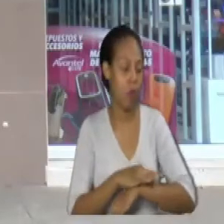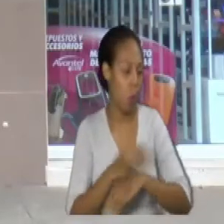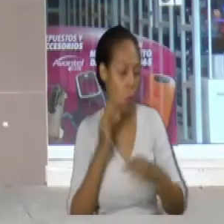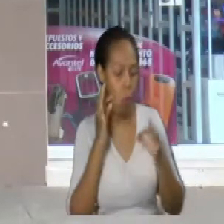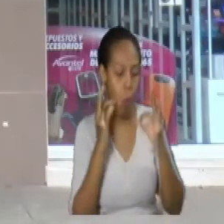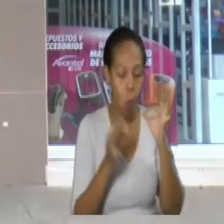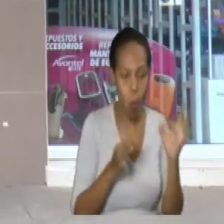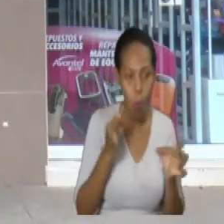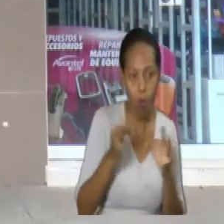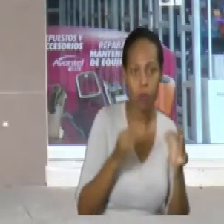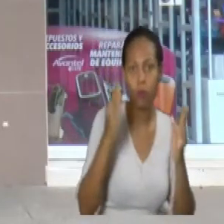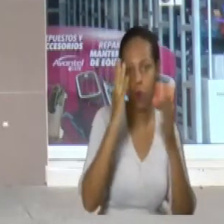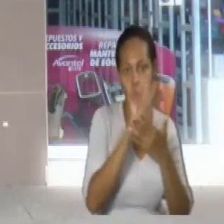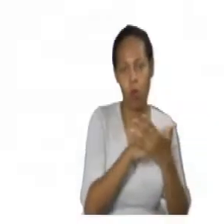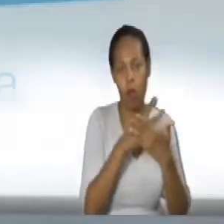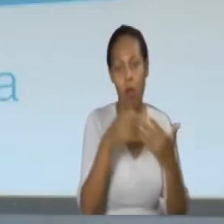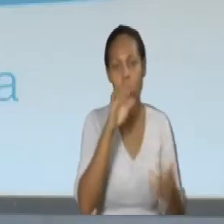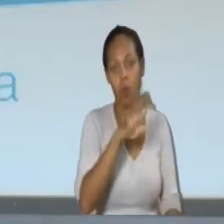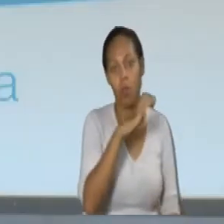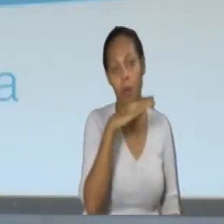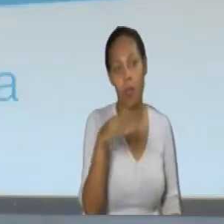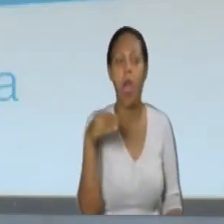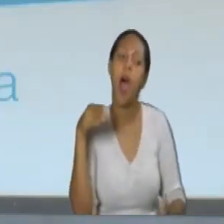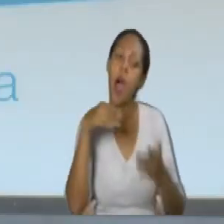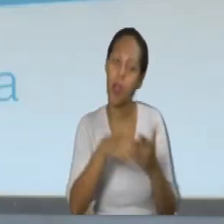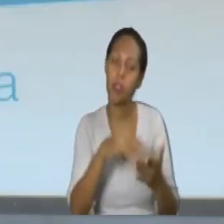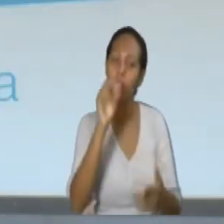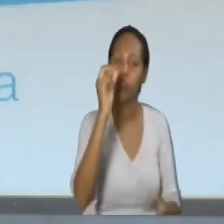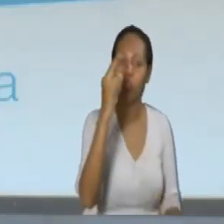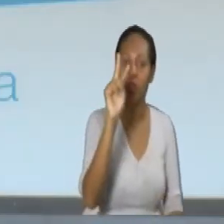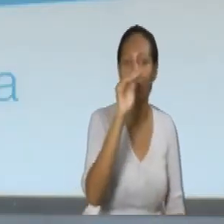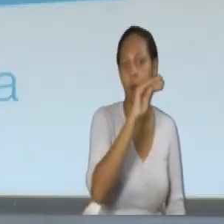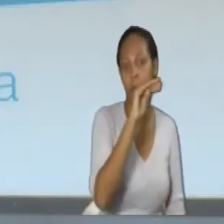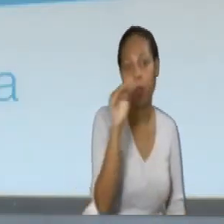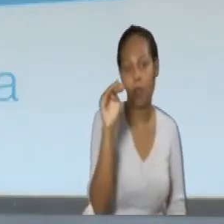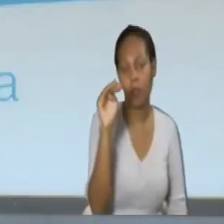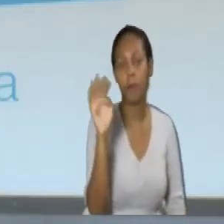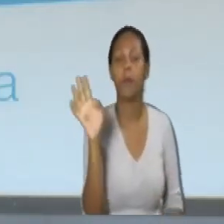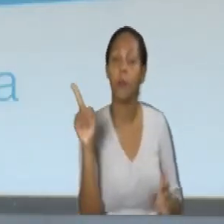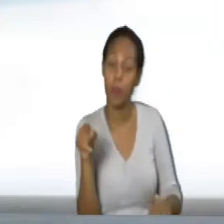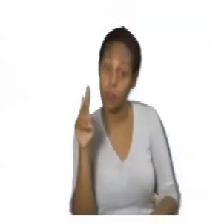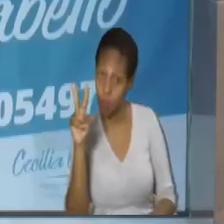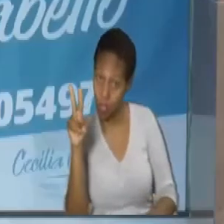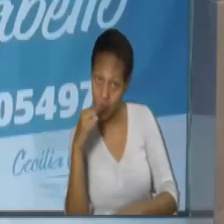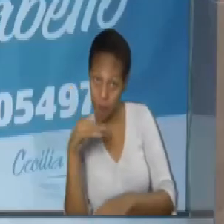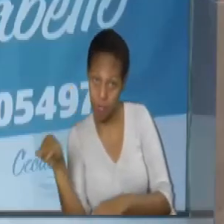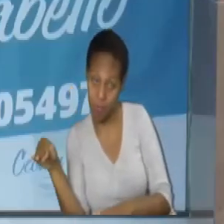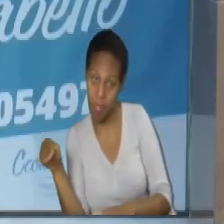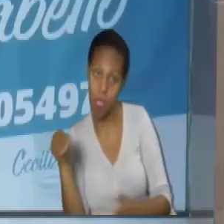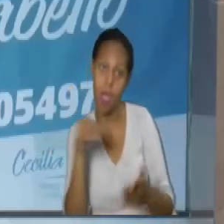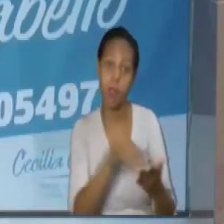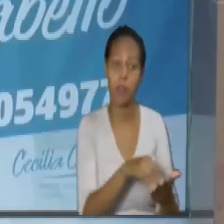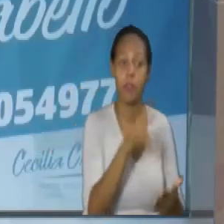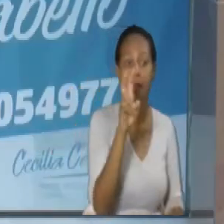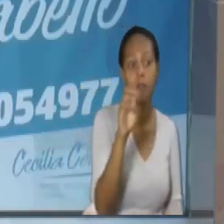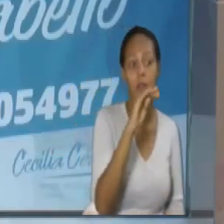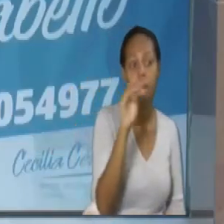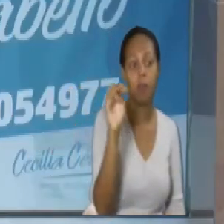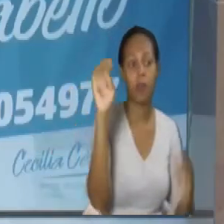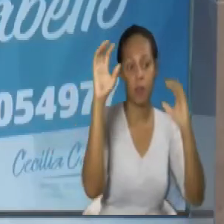de 9:30 de la mañana a 12:30 del día, de 2:30 de la tarde a 7:30 de la noche, con